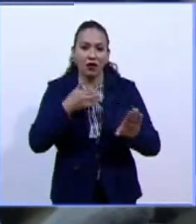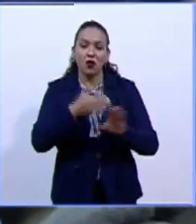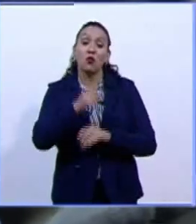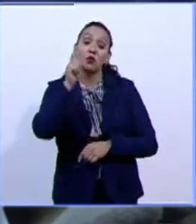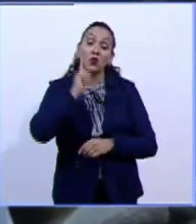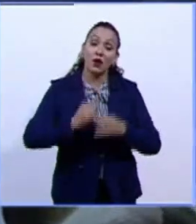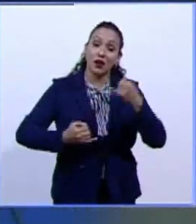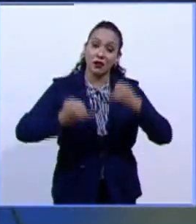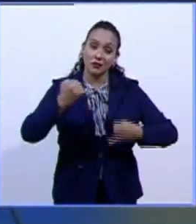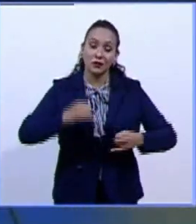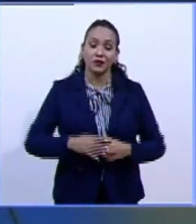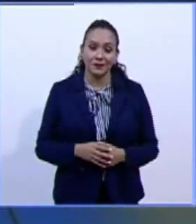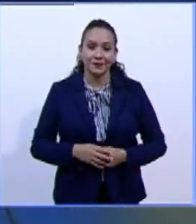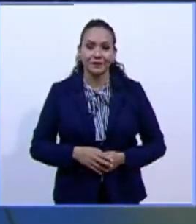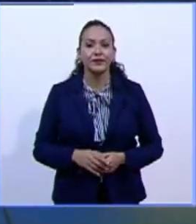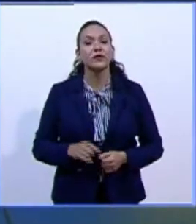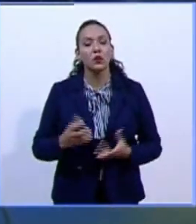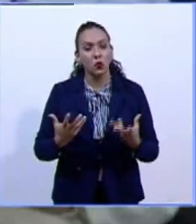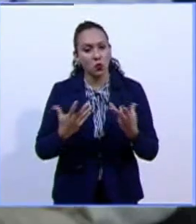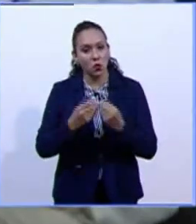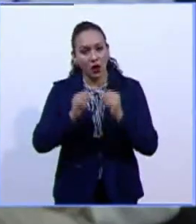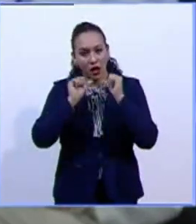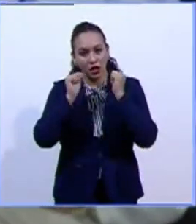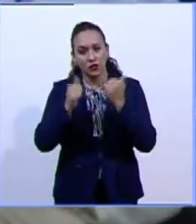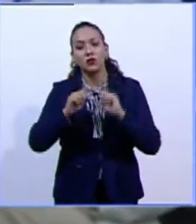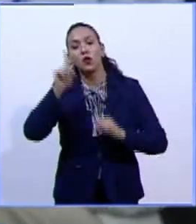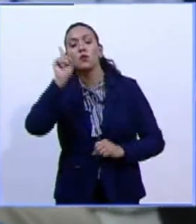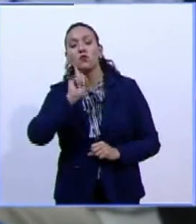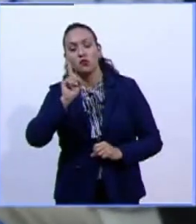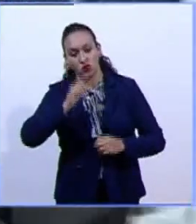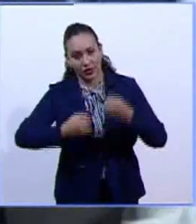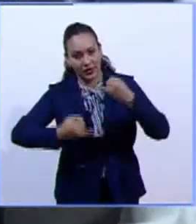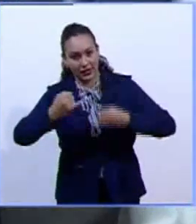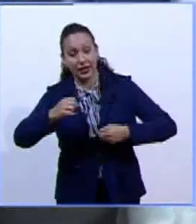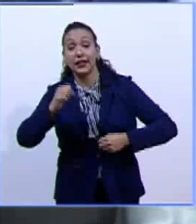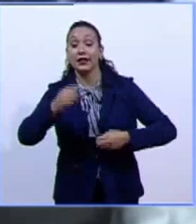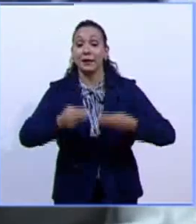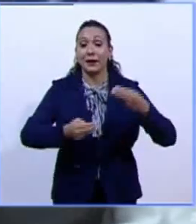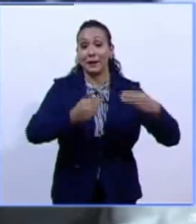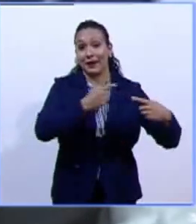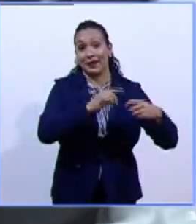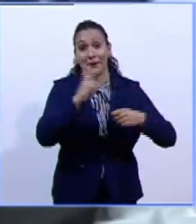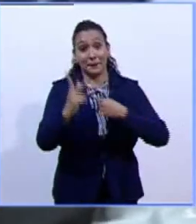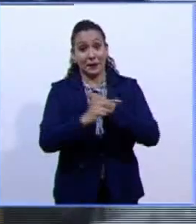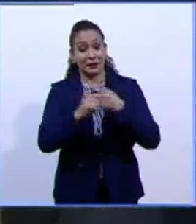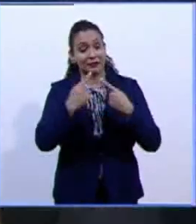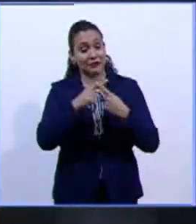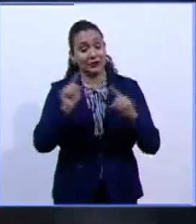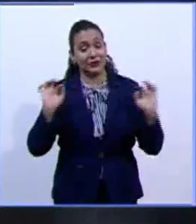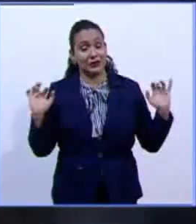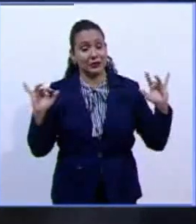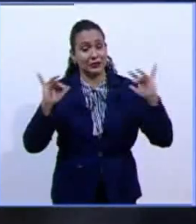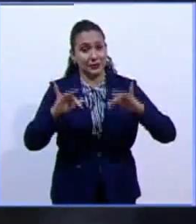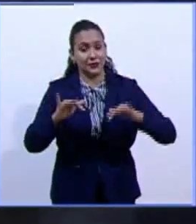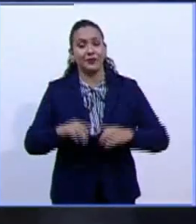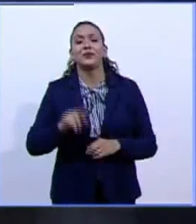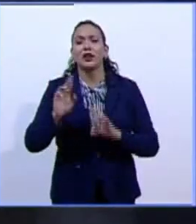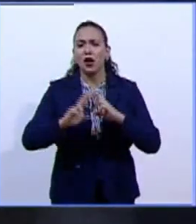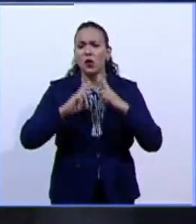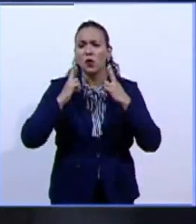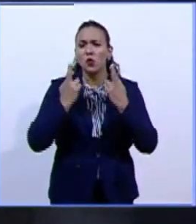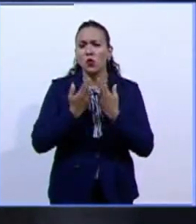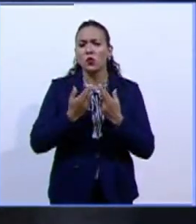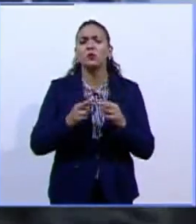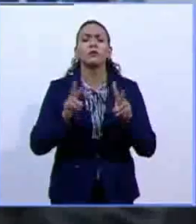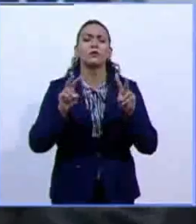juezas, en conjunto con asociaciones de juezas y magistradas de distintos países. Se llevará a cabo una audiencia sobre la situación de